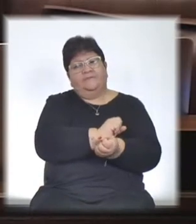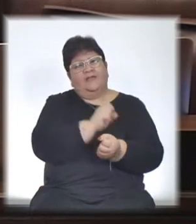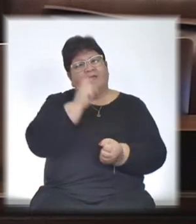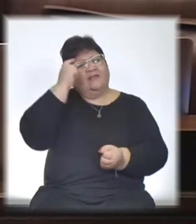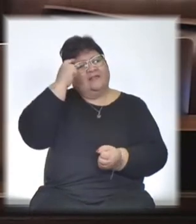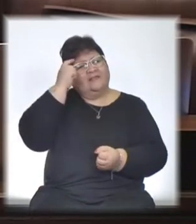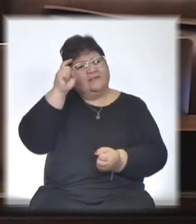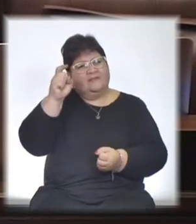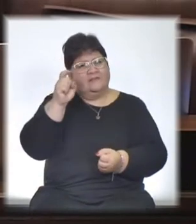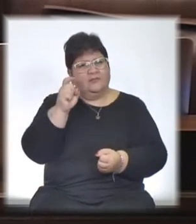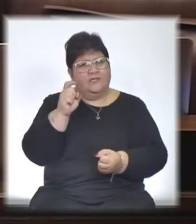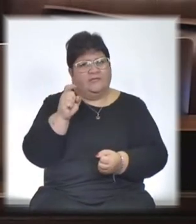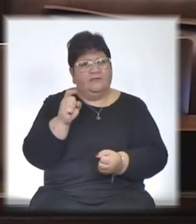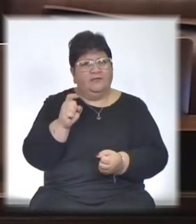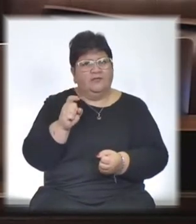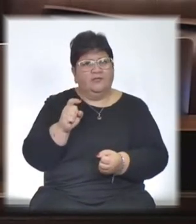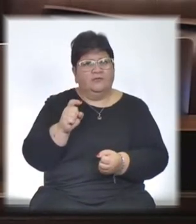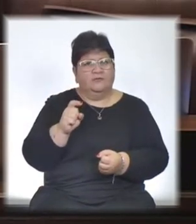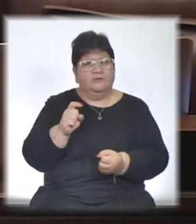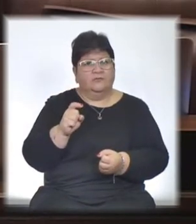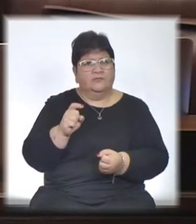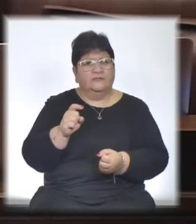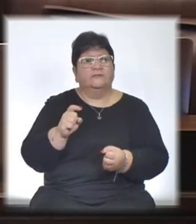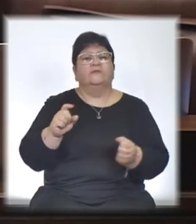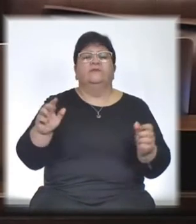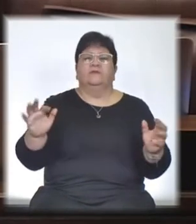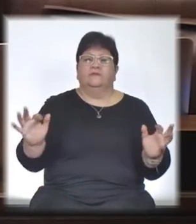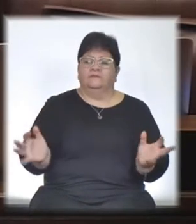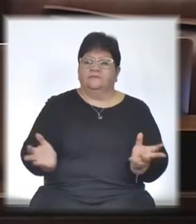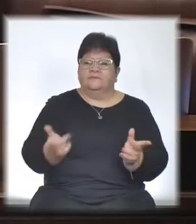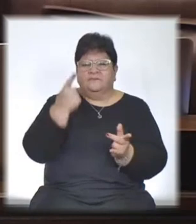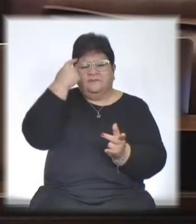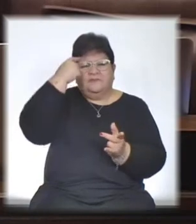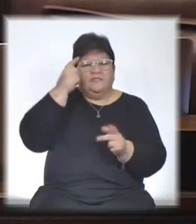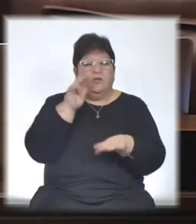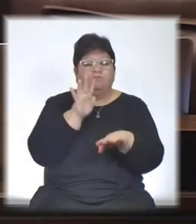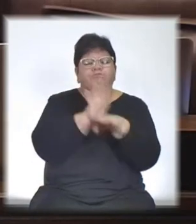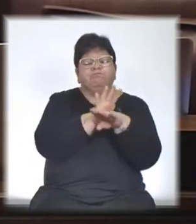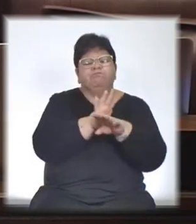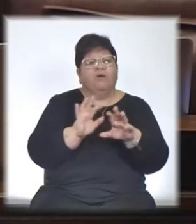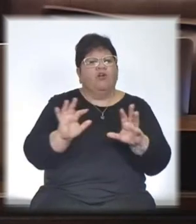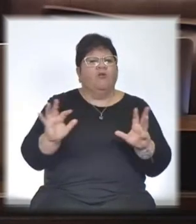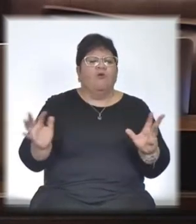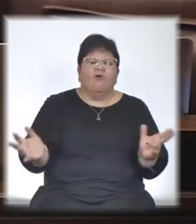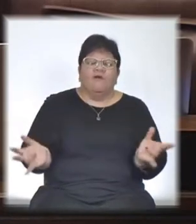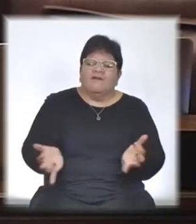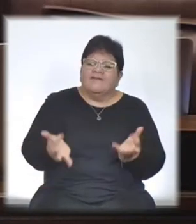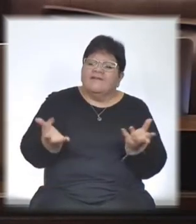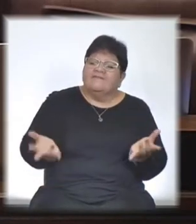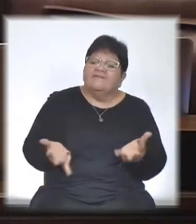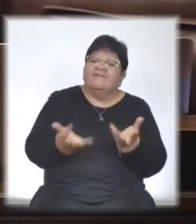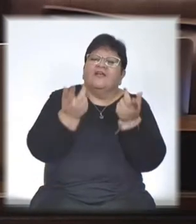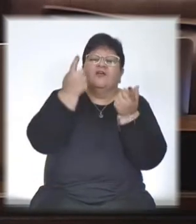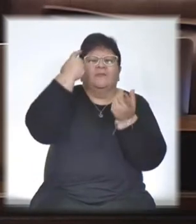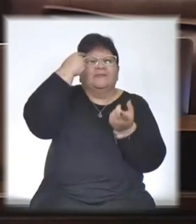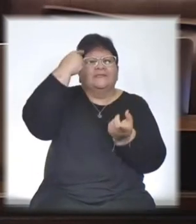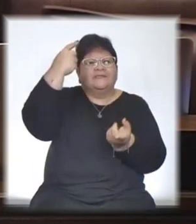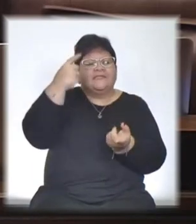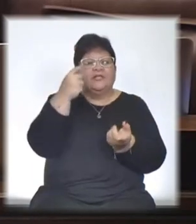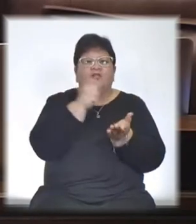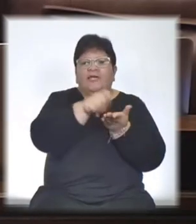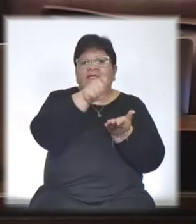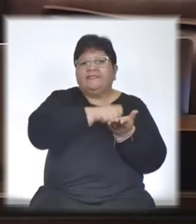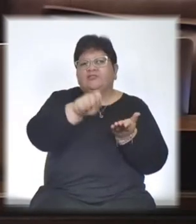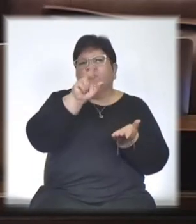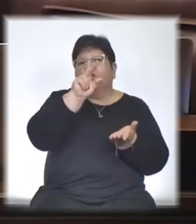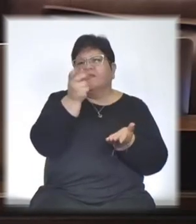Y lo voy a hacer con la escritura que estaba en la puerta de entrada al infierno en la Divina Comedia, que